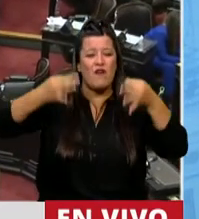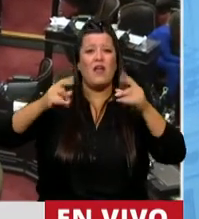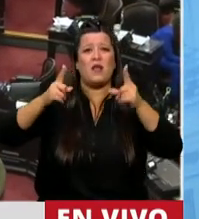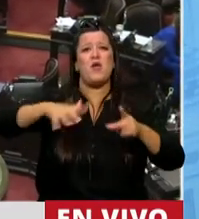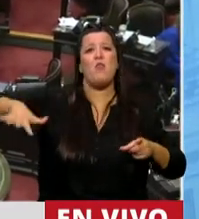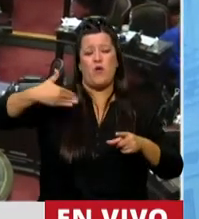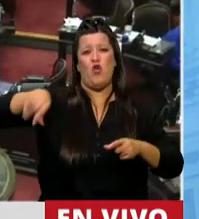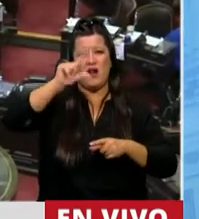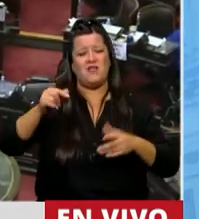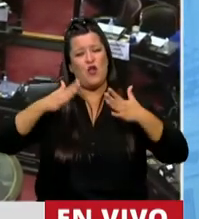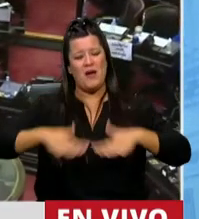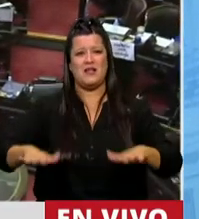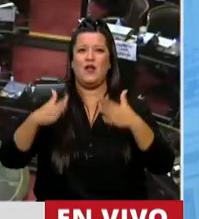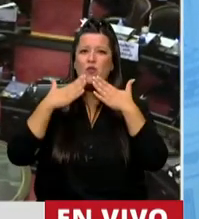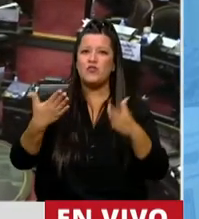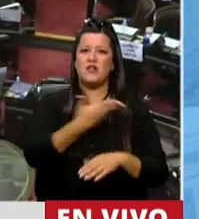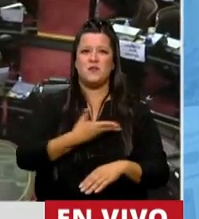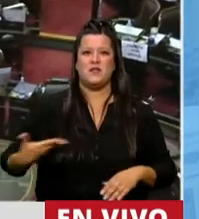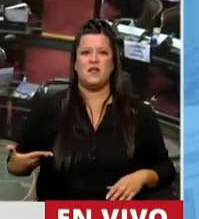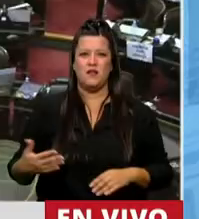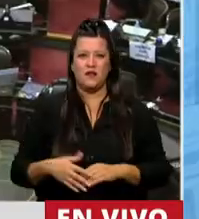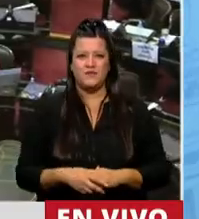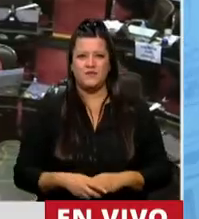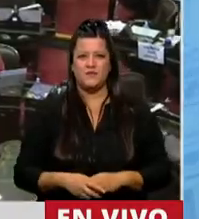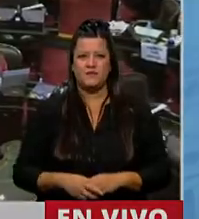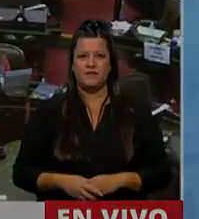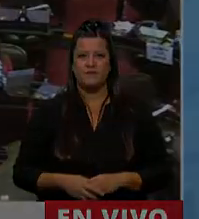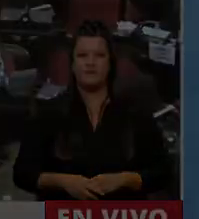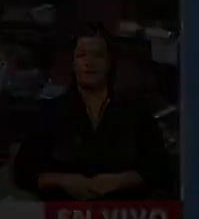pueblo argentino. Muchas gracias, señora presidenta. Gracias, diputado.